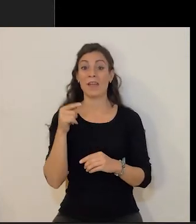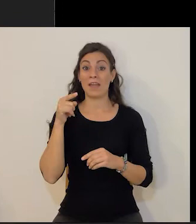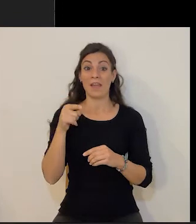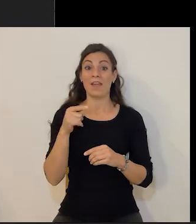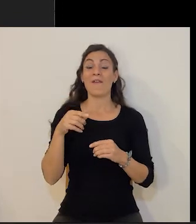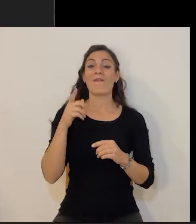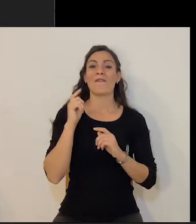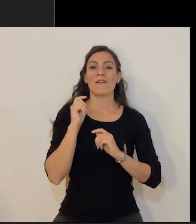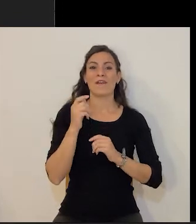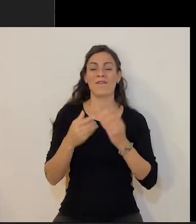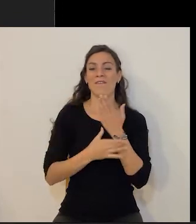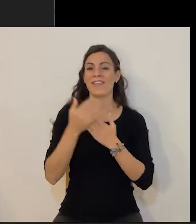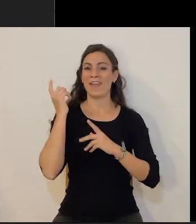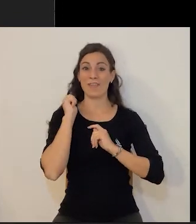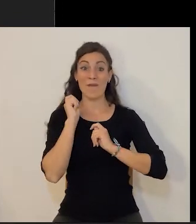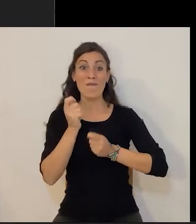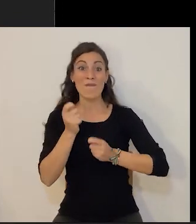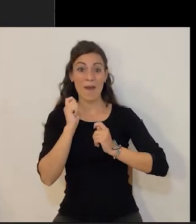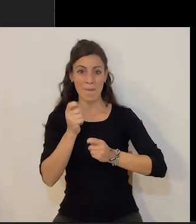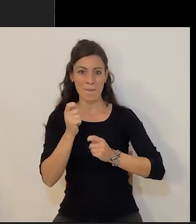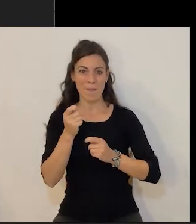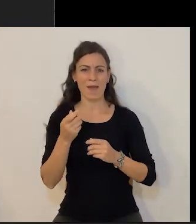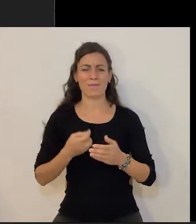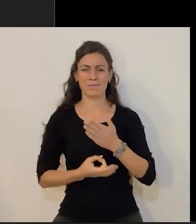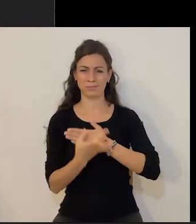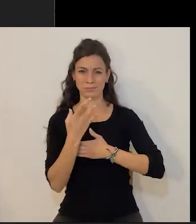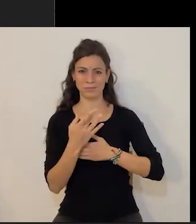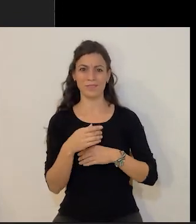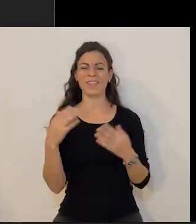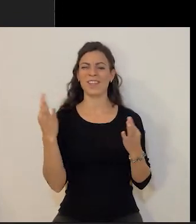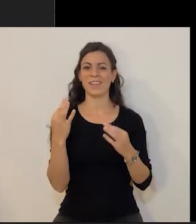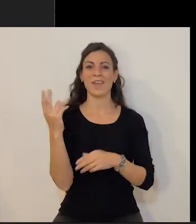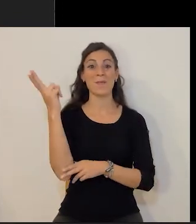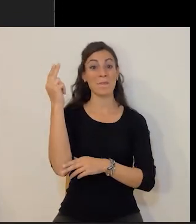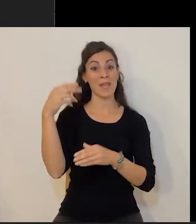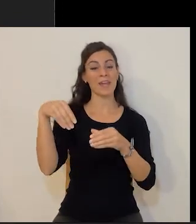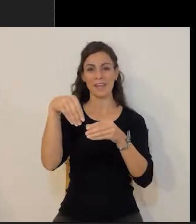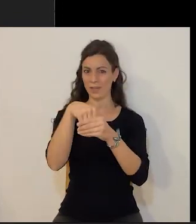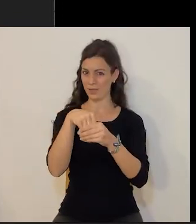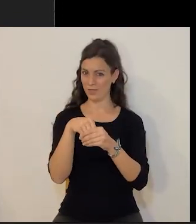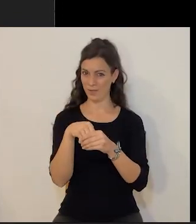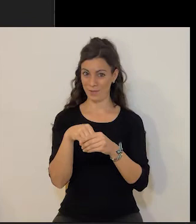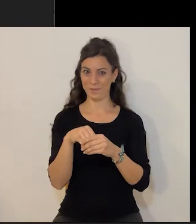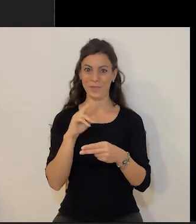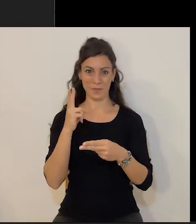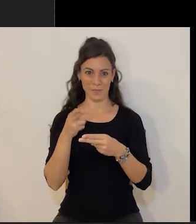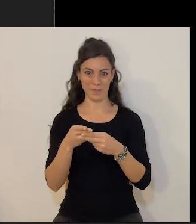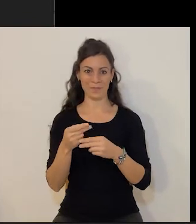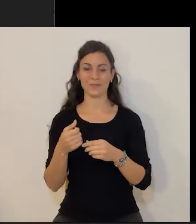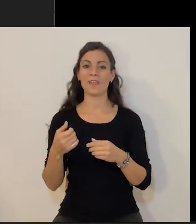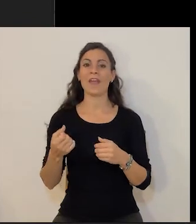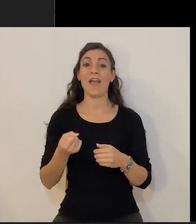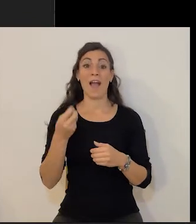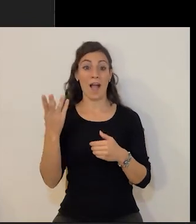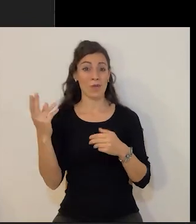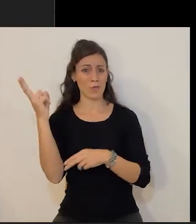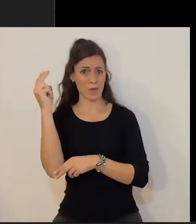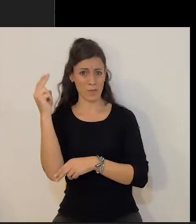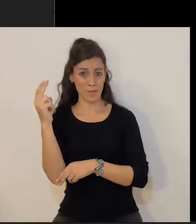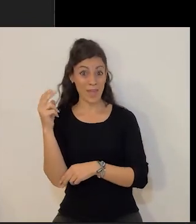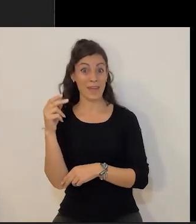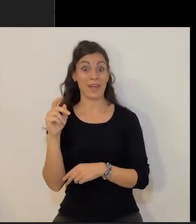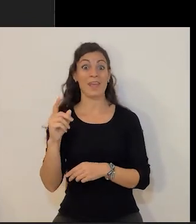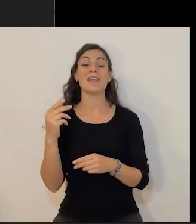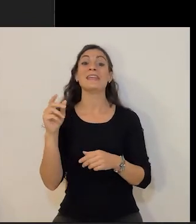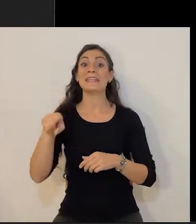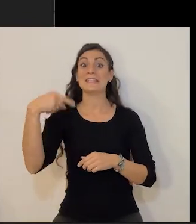de la FAMPA Los Olivos. Se trata de los viernes inclusivos. Durante algunos viernes, el próximo es